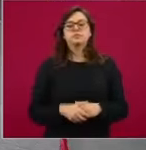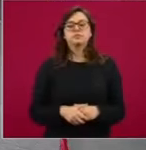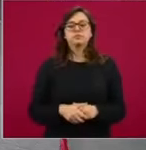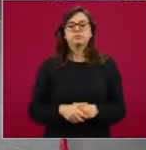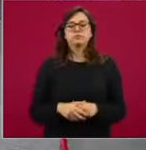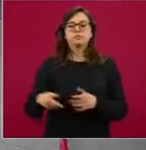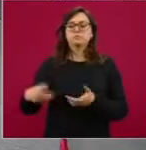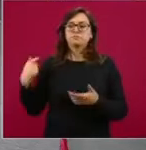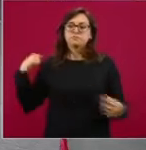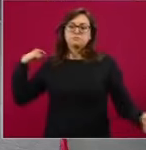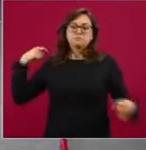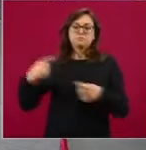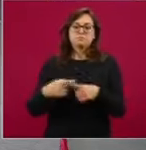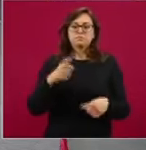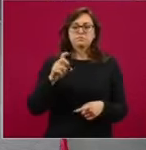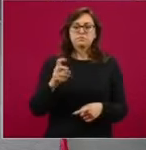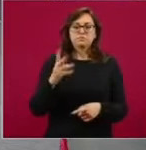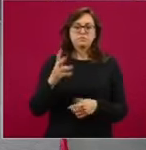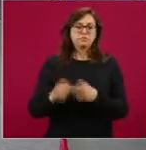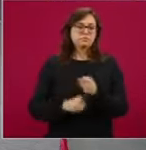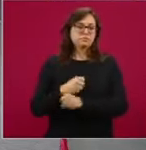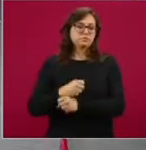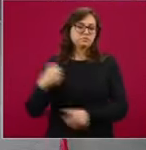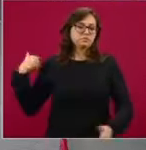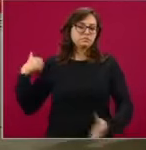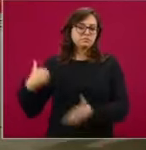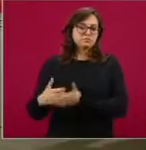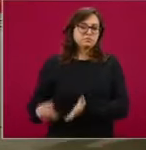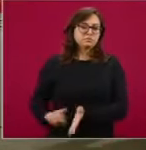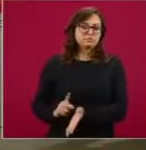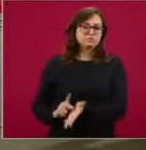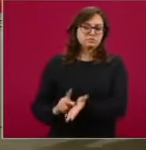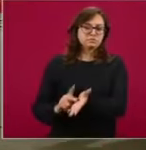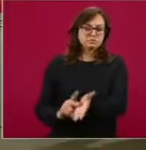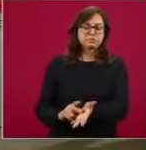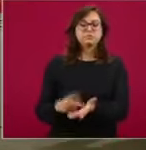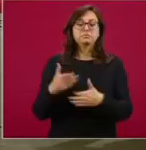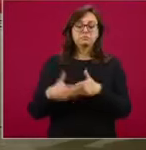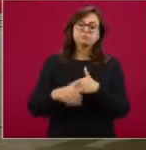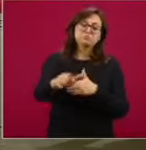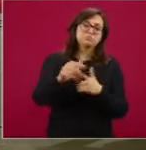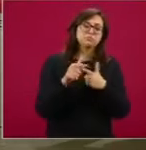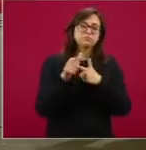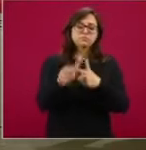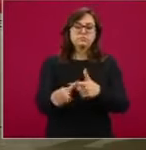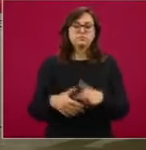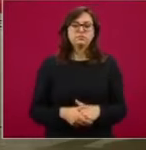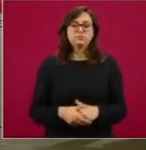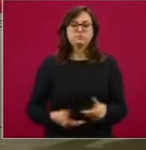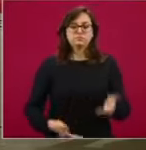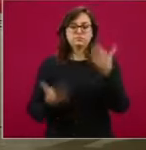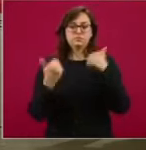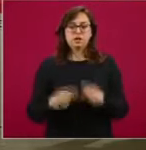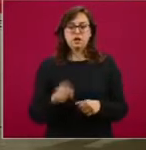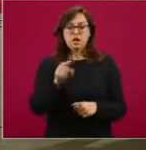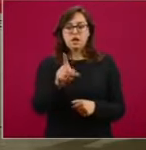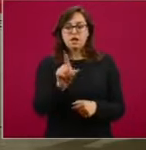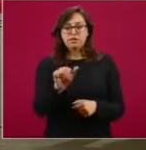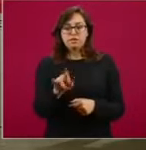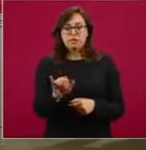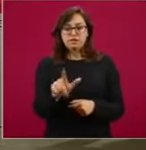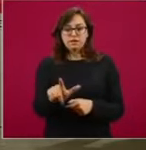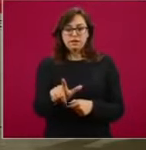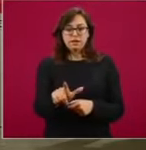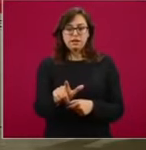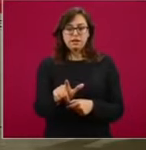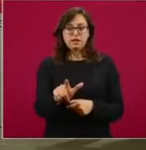número 34, y en los años que estará en curso este proyecto. Vamos a darle la palabra a Daniel Blancas, que